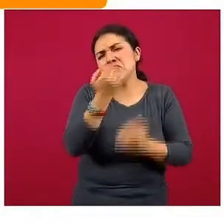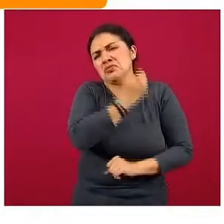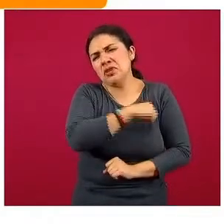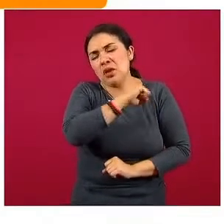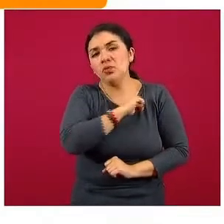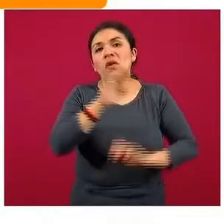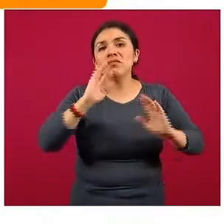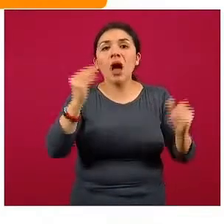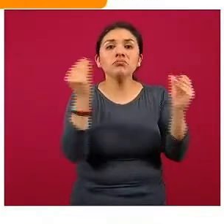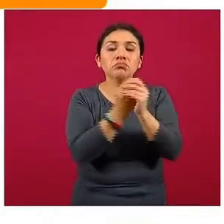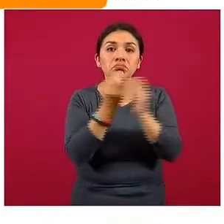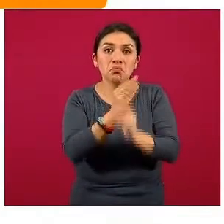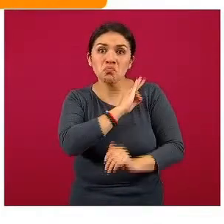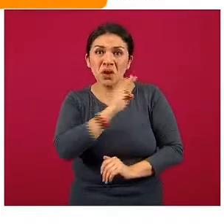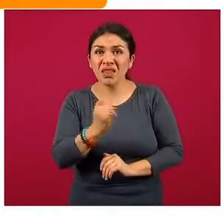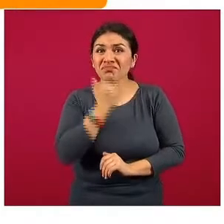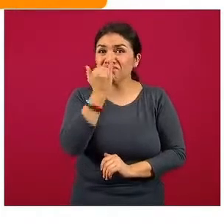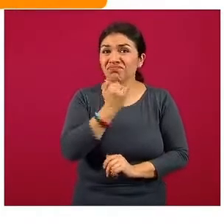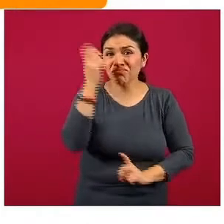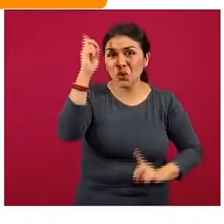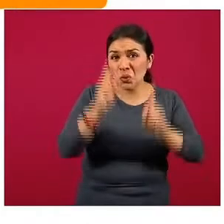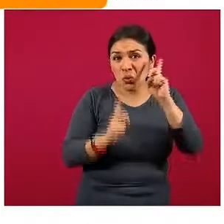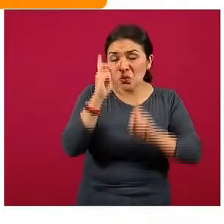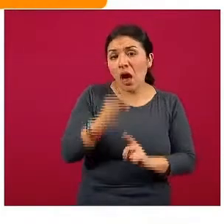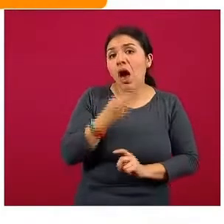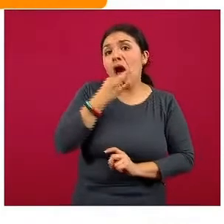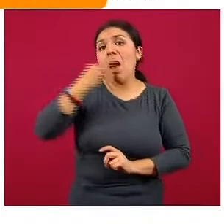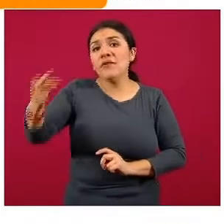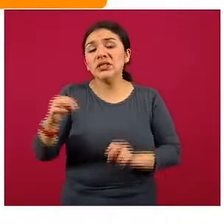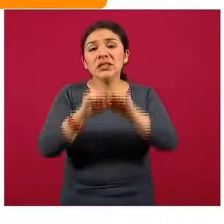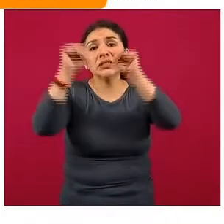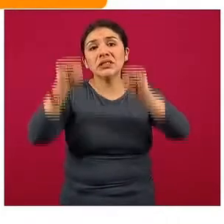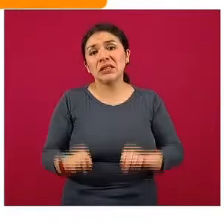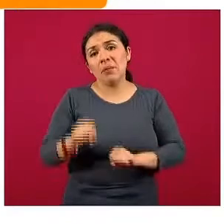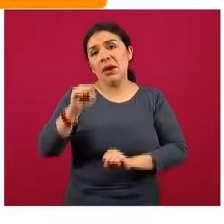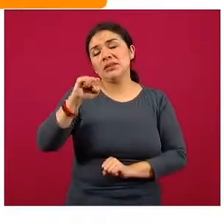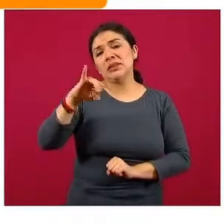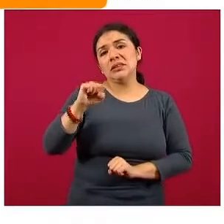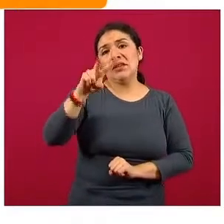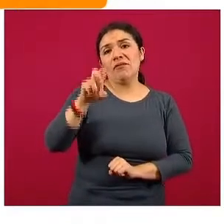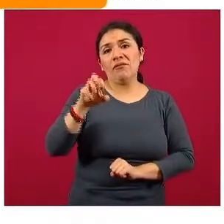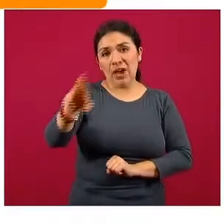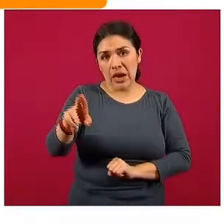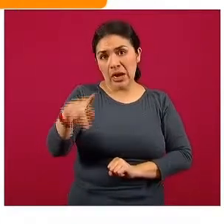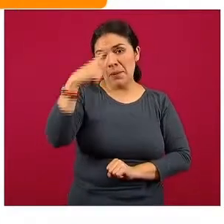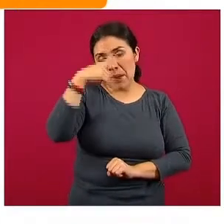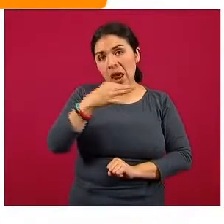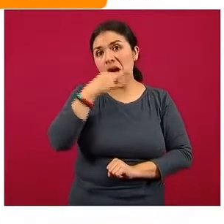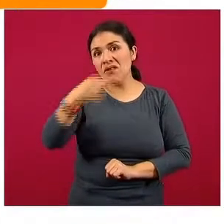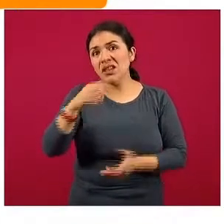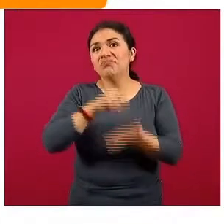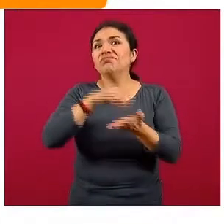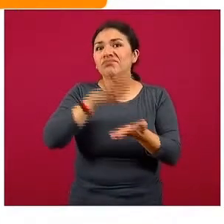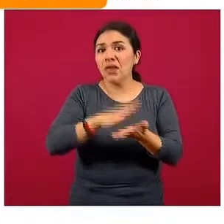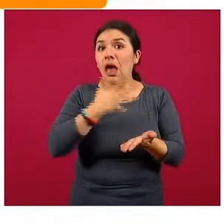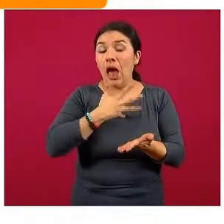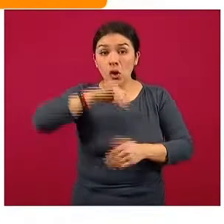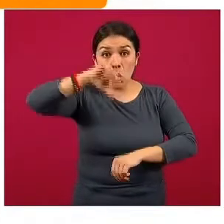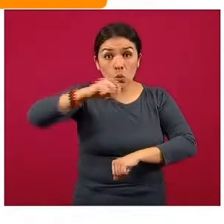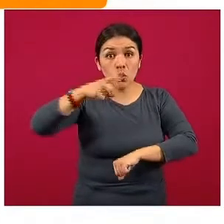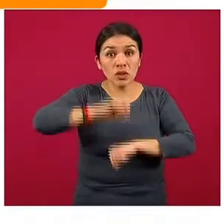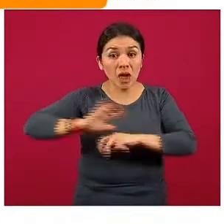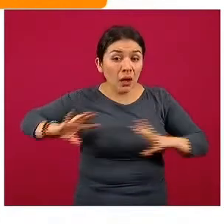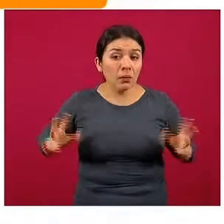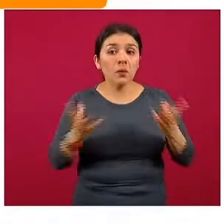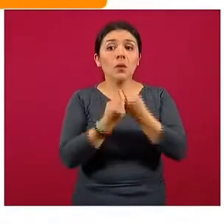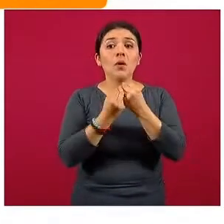las clasificaron como casos sospechosos y las notificaron en la herramienta informática que es el CISBER, que para el día de hoy tiene